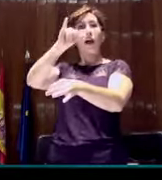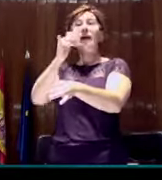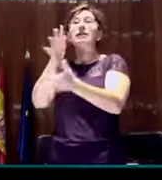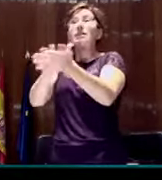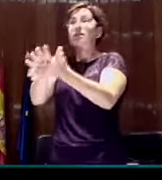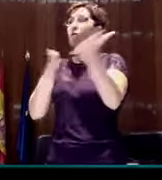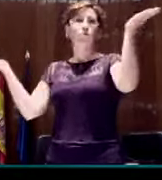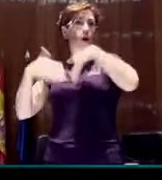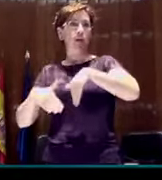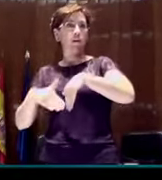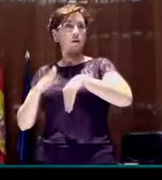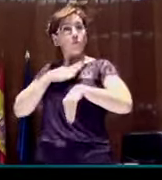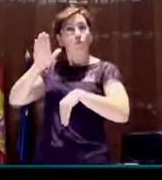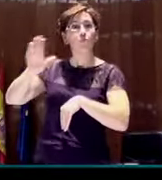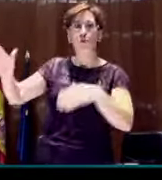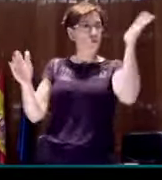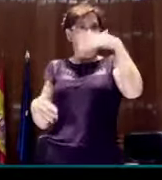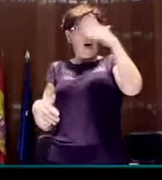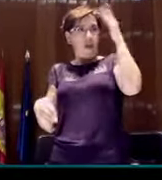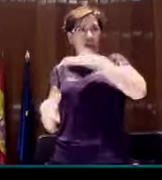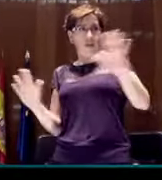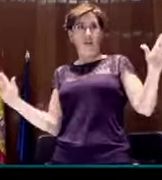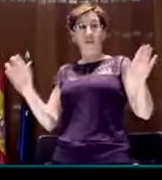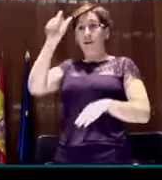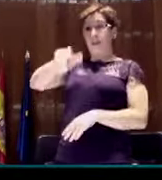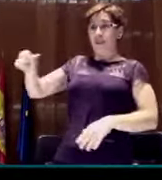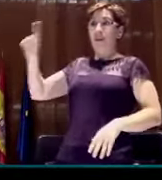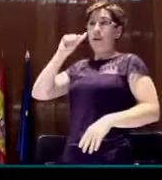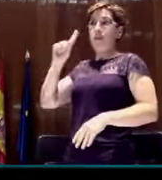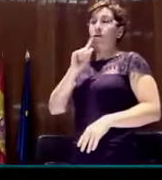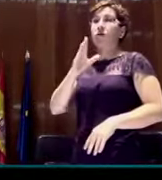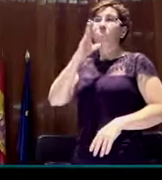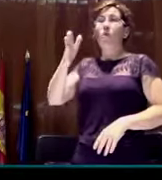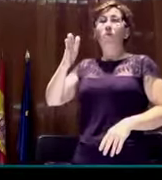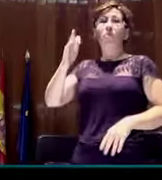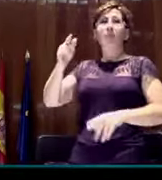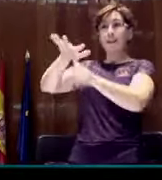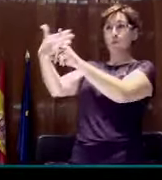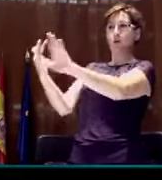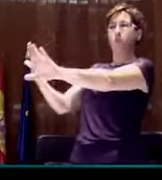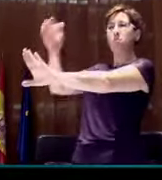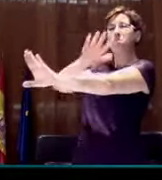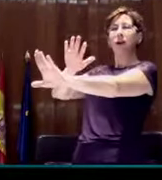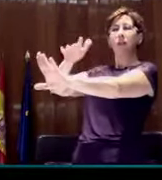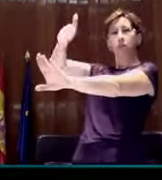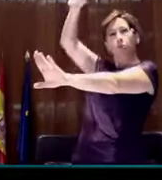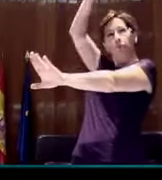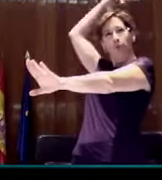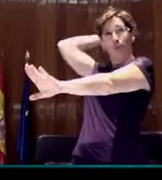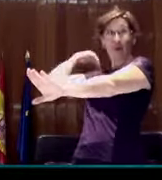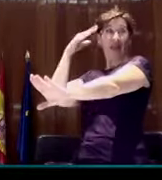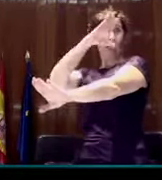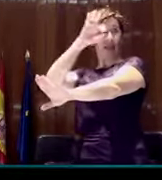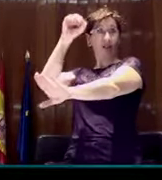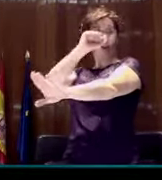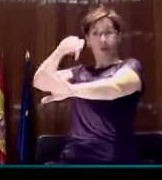lengua de signos de Brunei. Las personas sordas, por cuestiones que tienen que ver y que era algo parecido aquí hace 500 años, a las personas sordas,